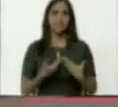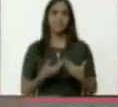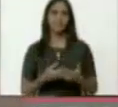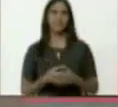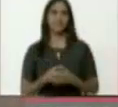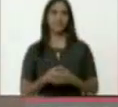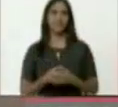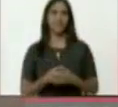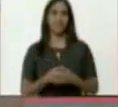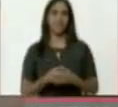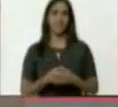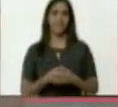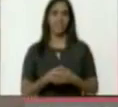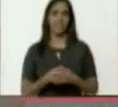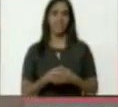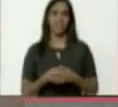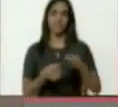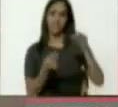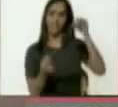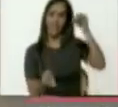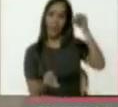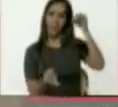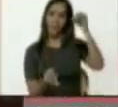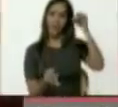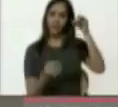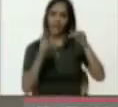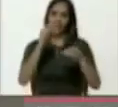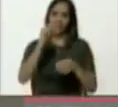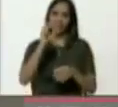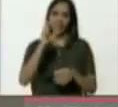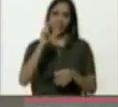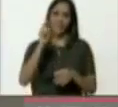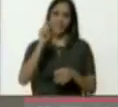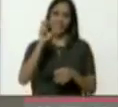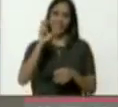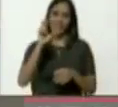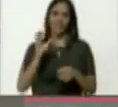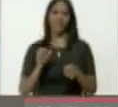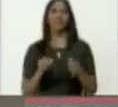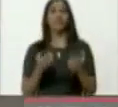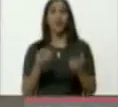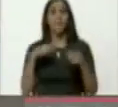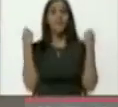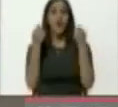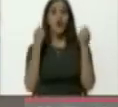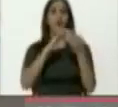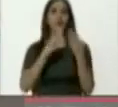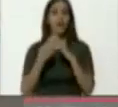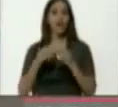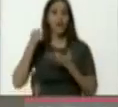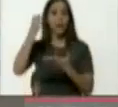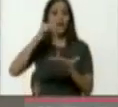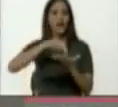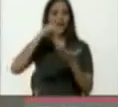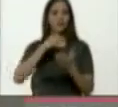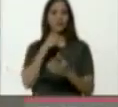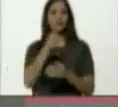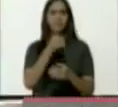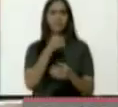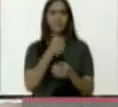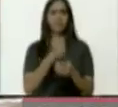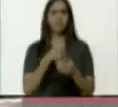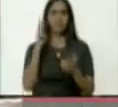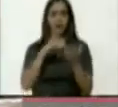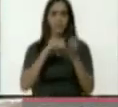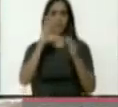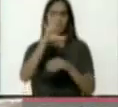medio alternativo. Ejemplar. Ejemplar del Teretere. Todavía la gente, los periódicos comunitarios, Premio Nacional de Periodismo. Y sí, el Teretere.